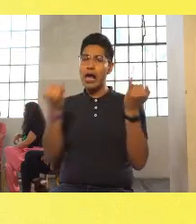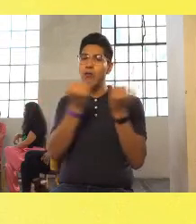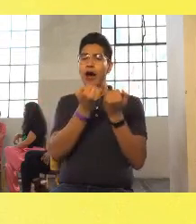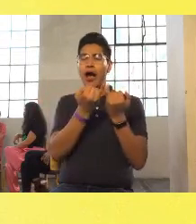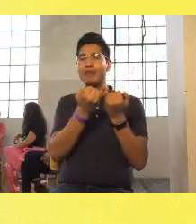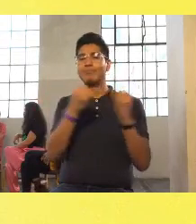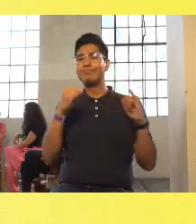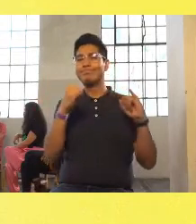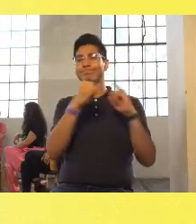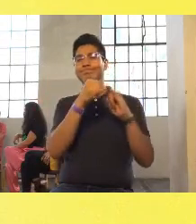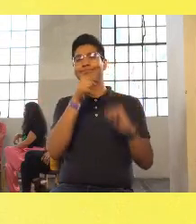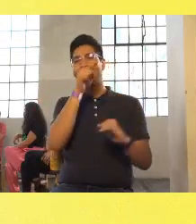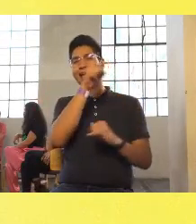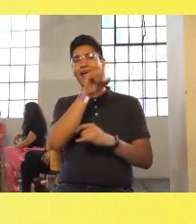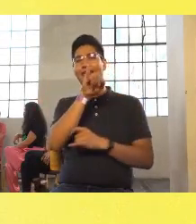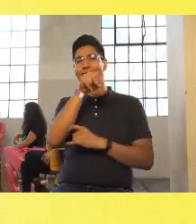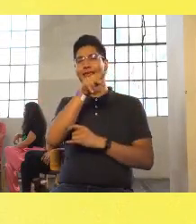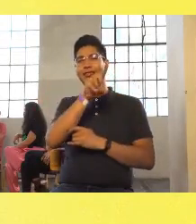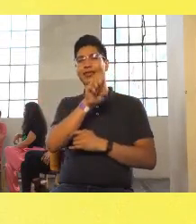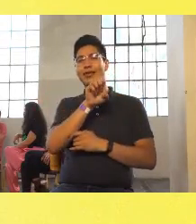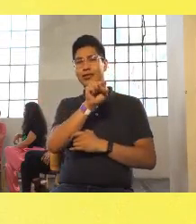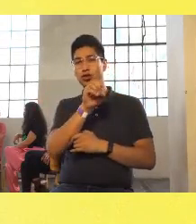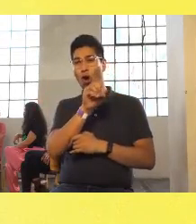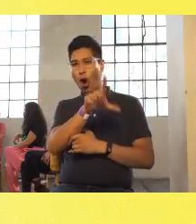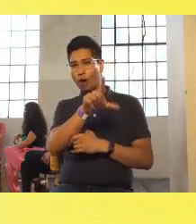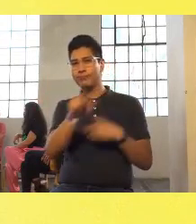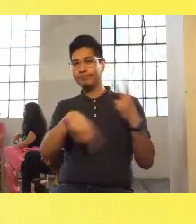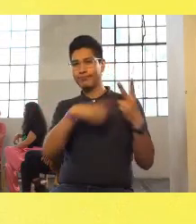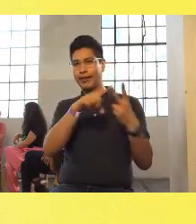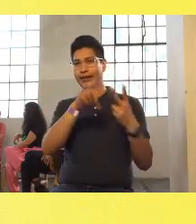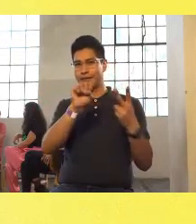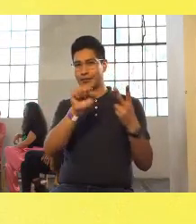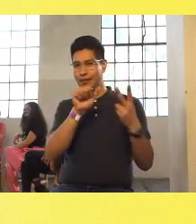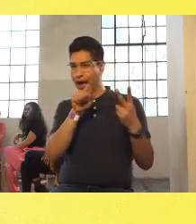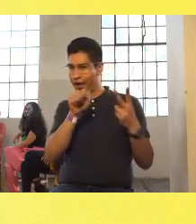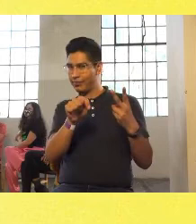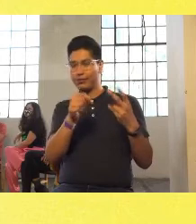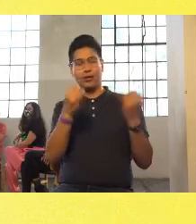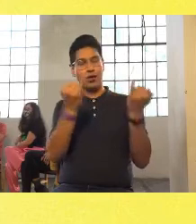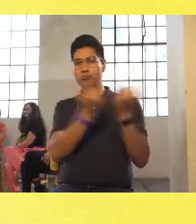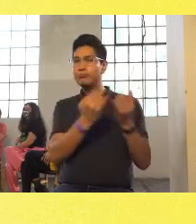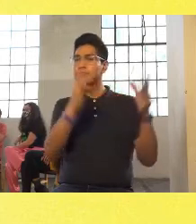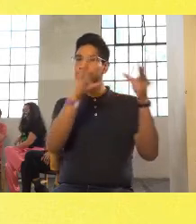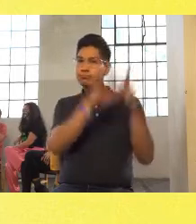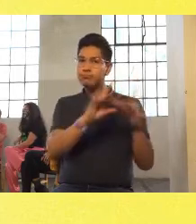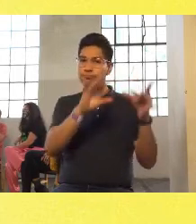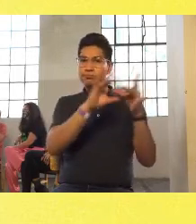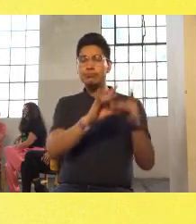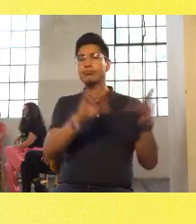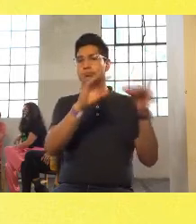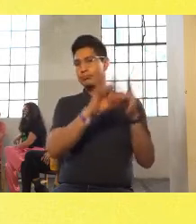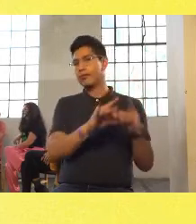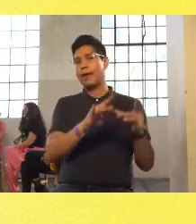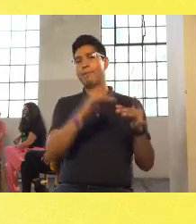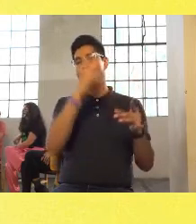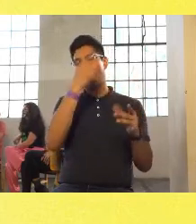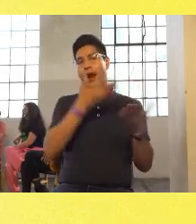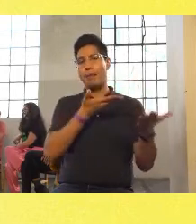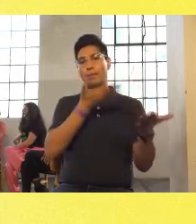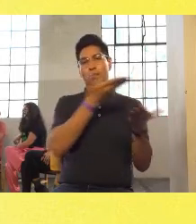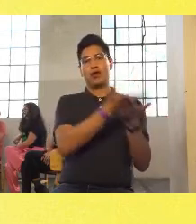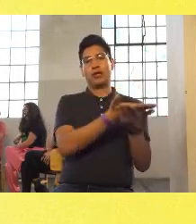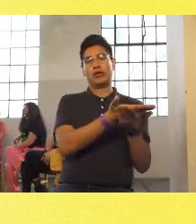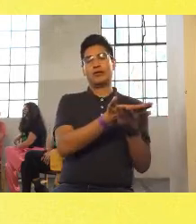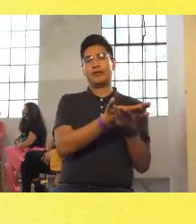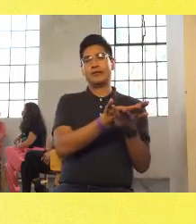sea, estamos ya muy cerca de poder hacer la solicitud de fondos, de hecho ya de pronto lo hacemos, pero ahora estamos en